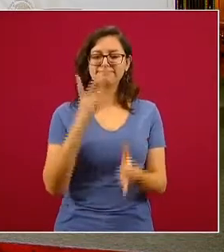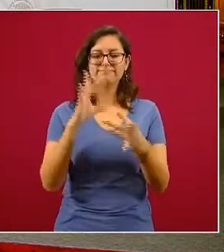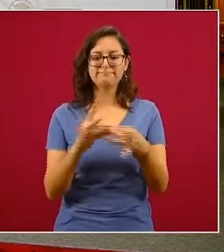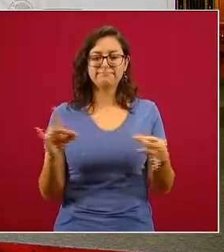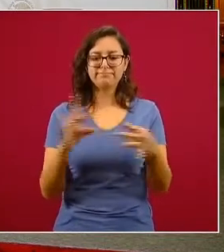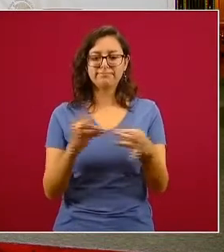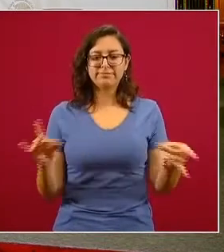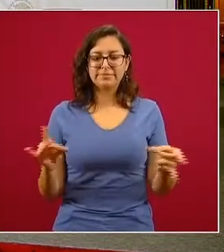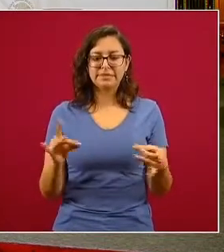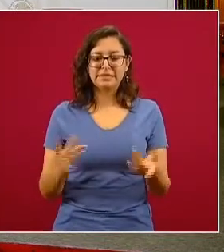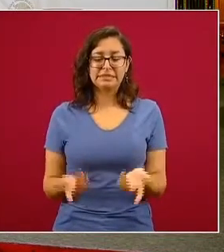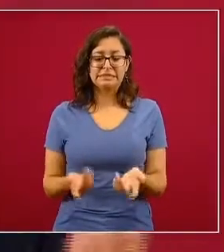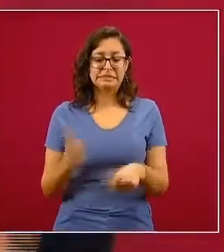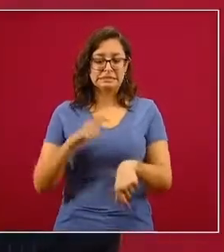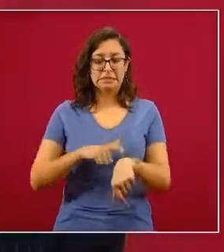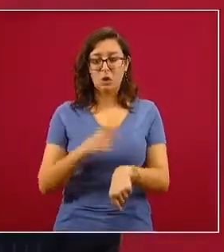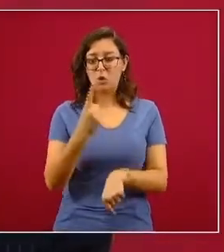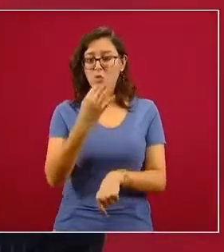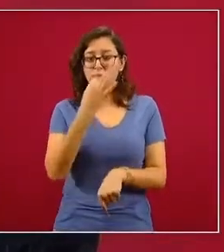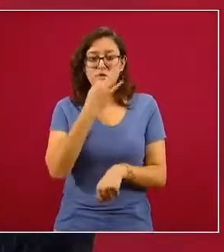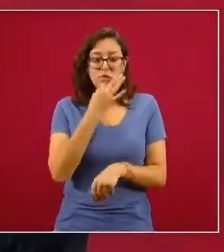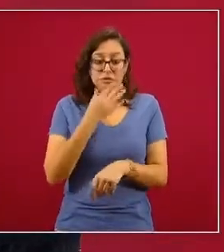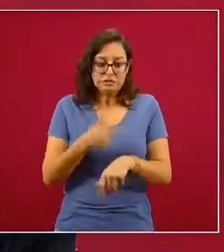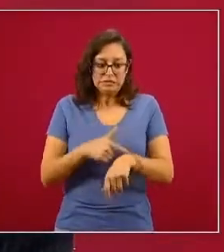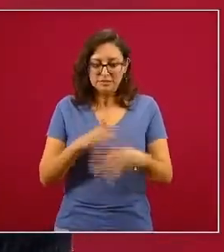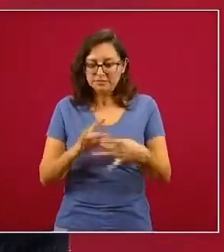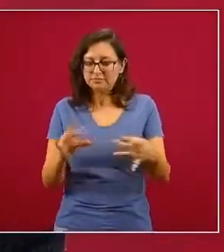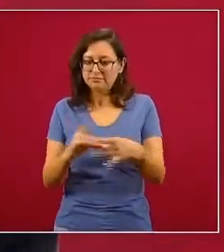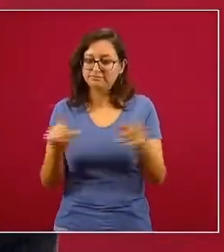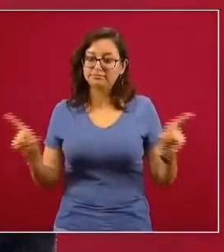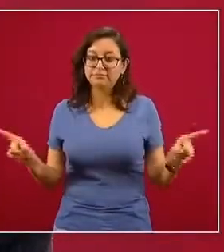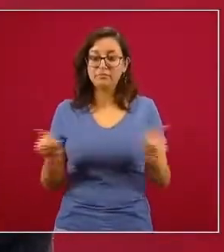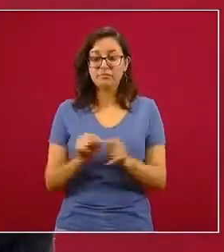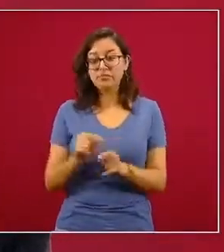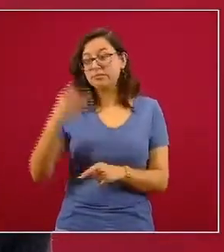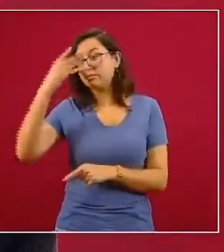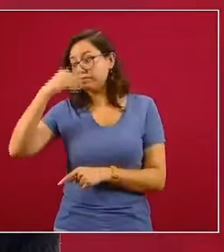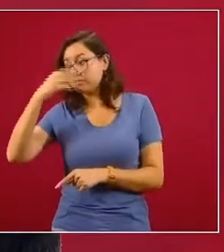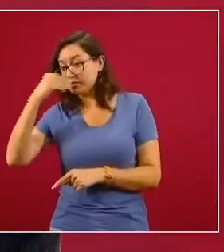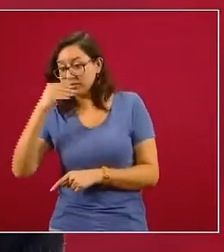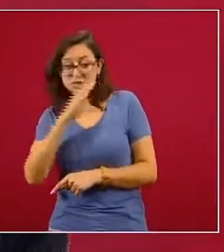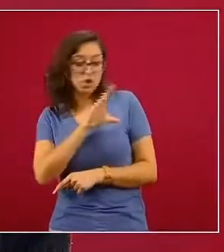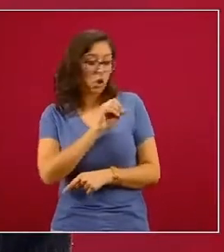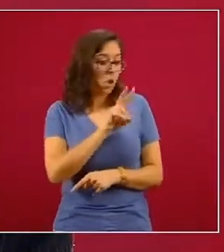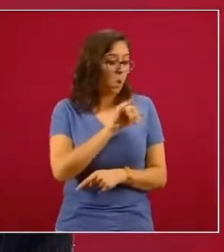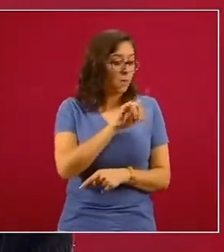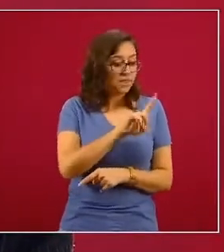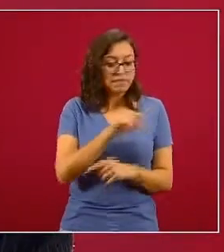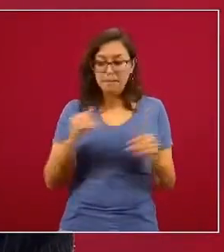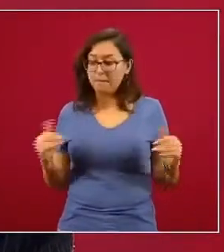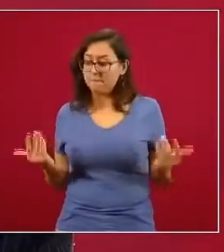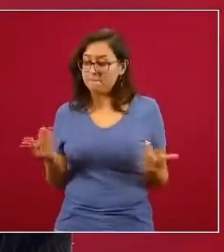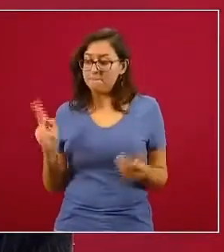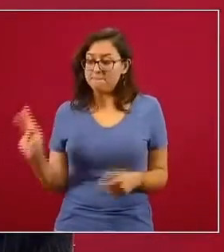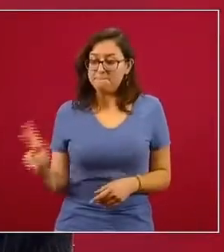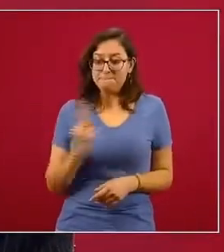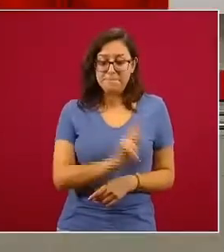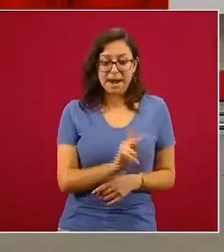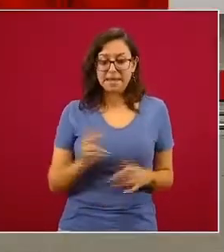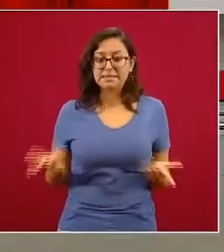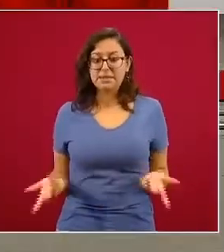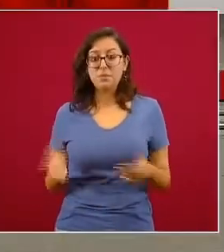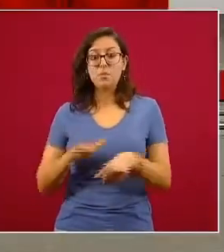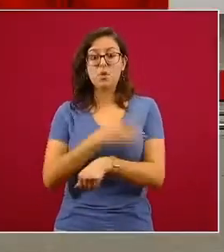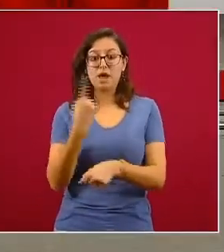Influenza, pero me quedan un minuto, entonces lo abreviaré. Influenza se parece al COVID, tienen algunas diferencias, pero ambas son enfermedades causadas por